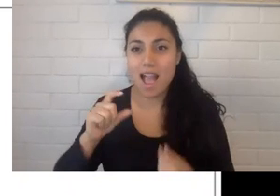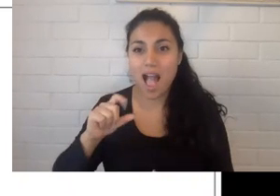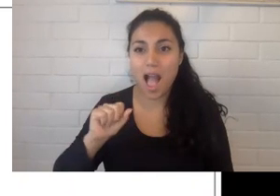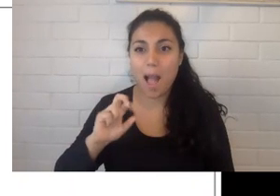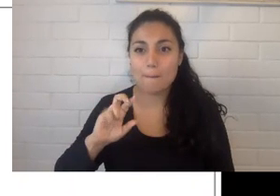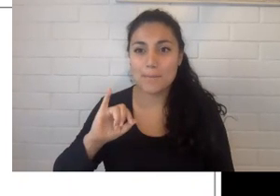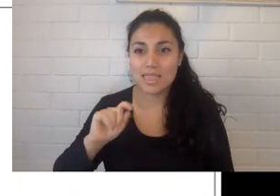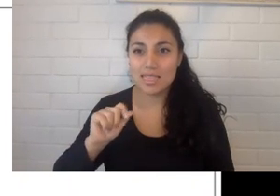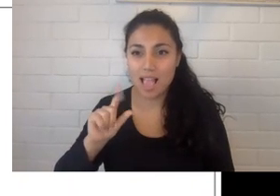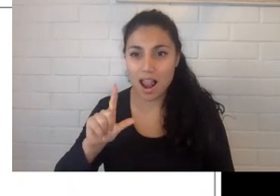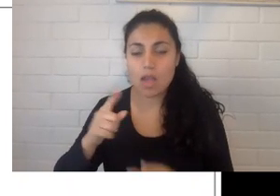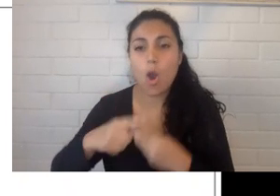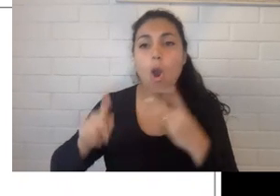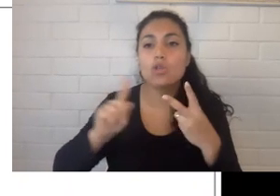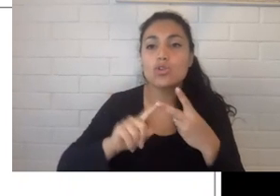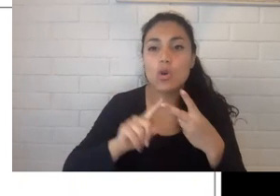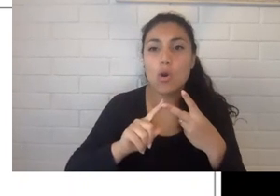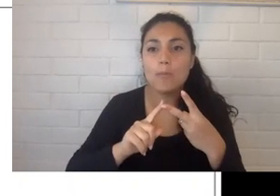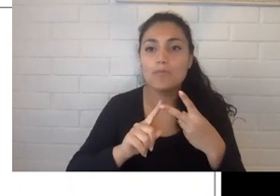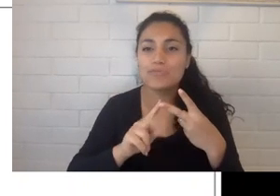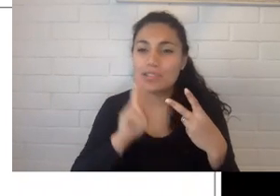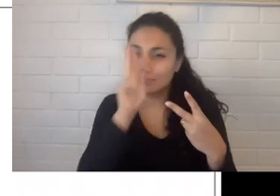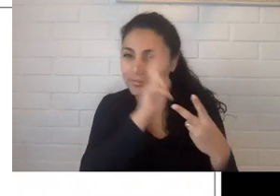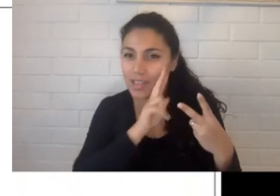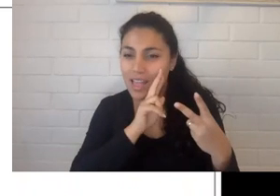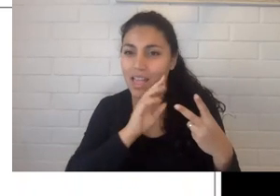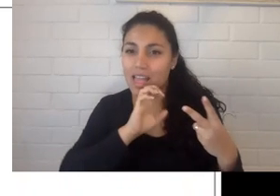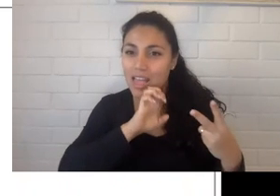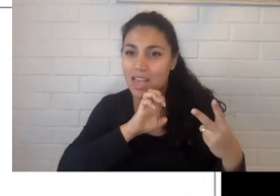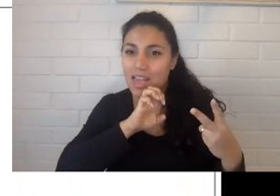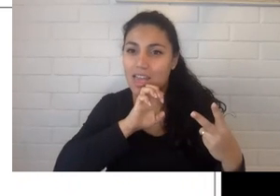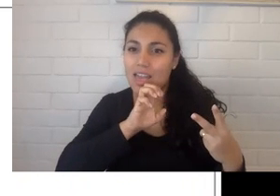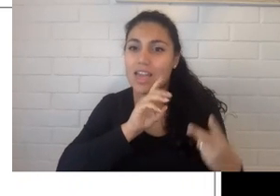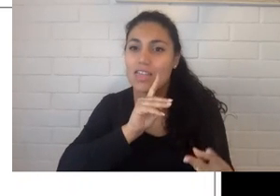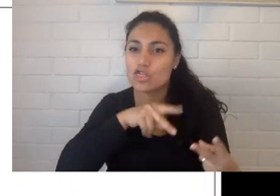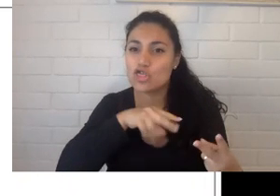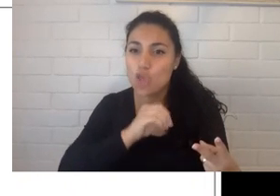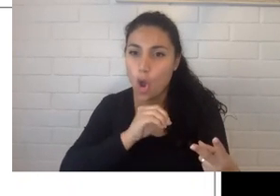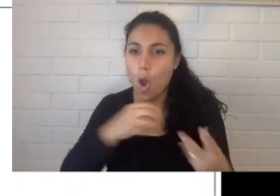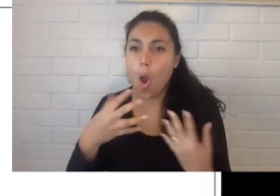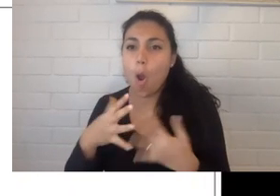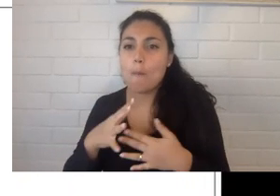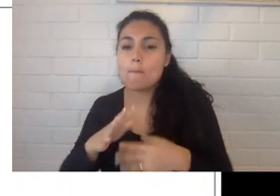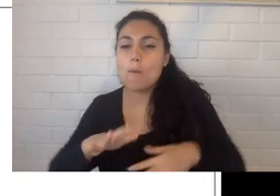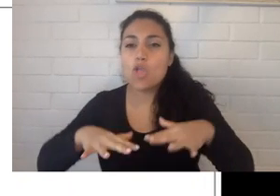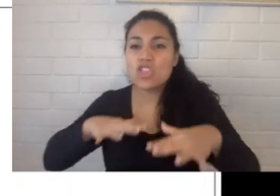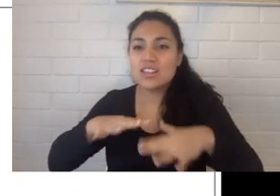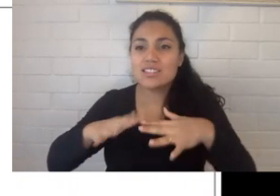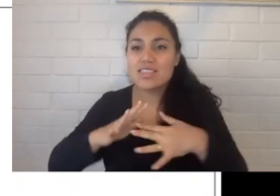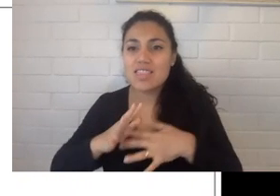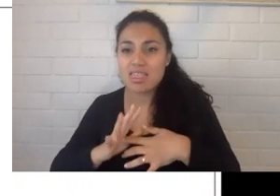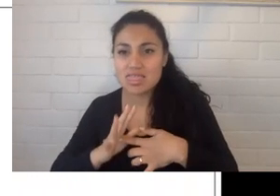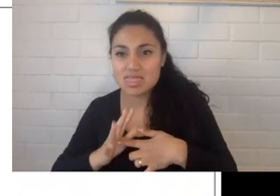de etnomotricidad. Vamos a ir dándonos cuenta en el transitar de la asignatura que es